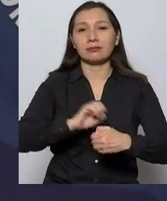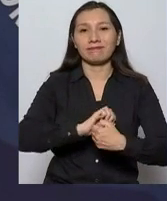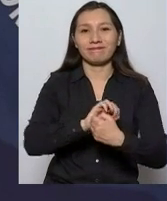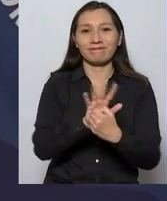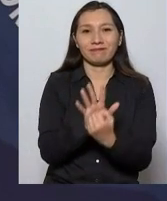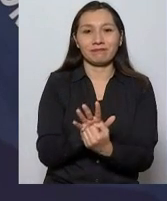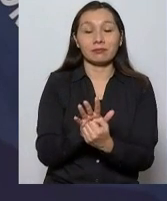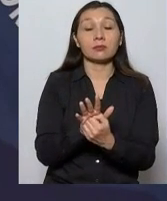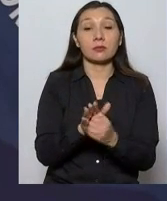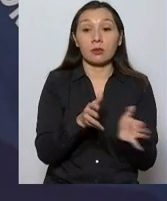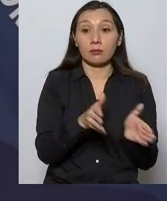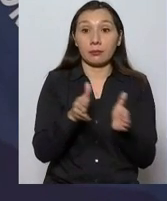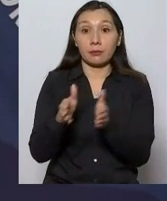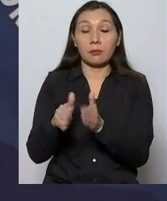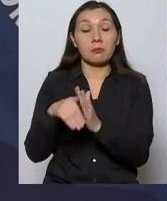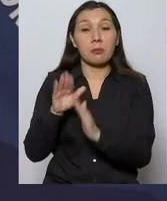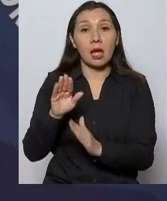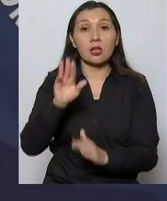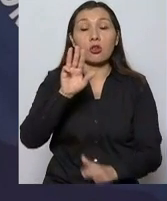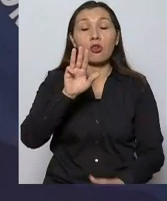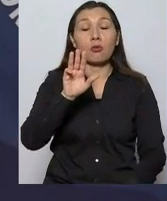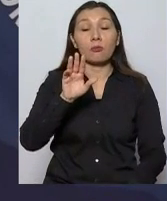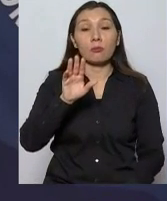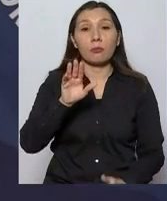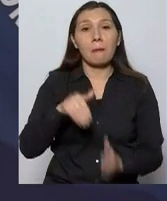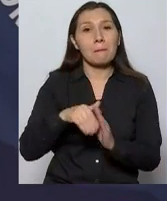COVID-19, de las cuales más de